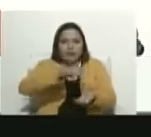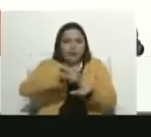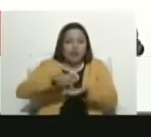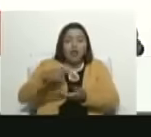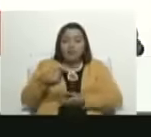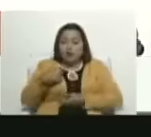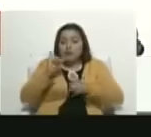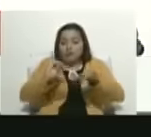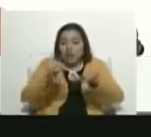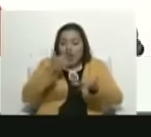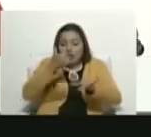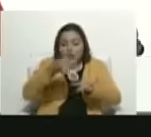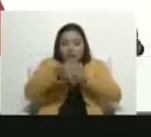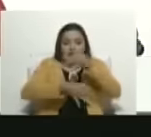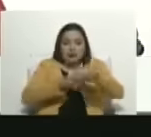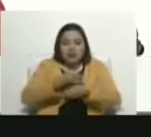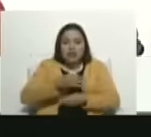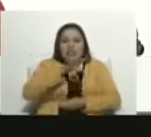diciendo.